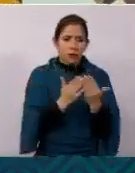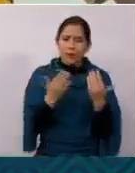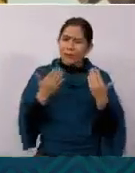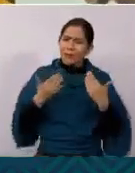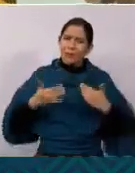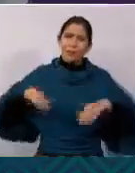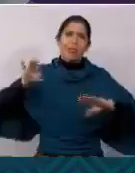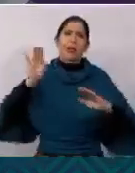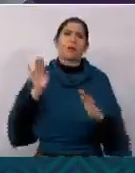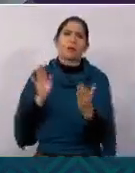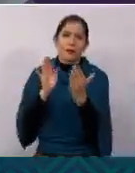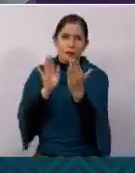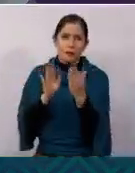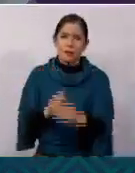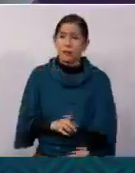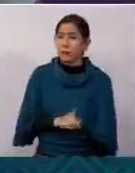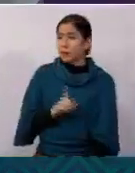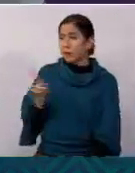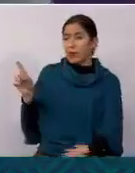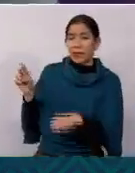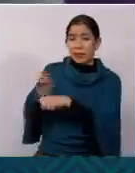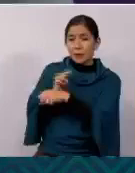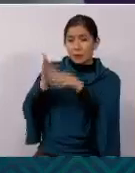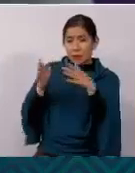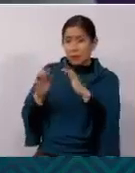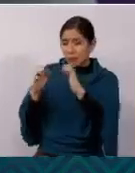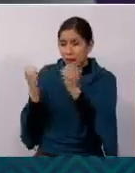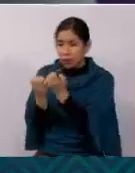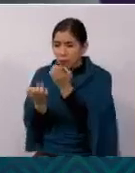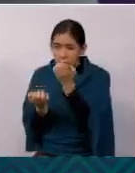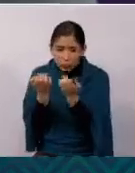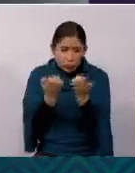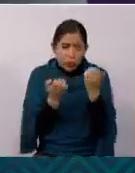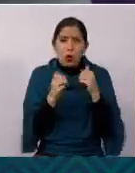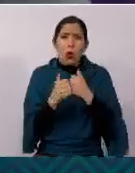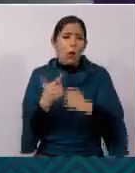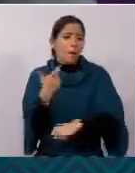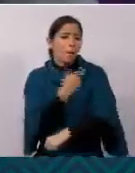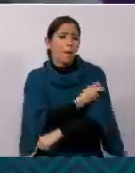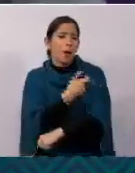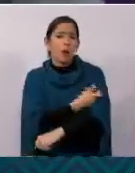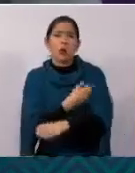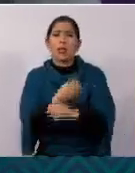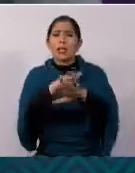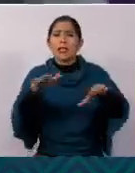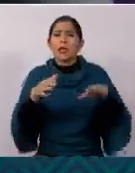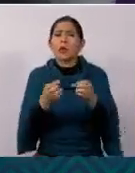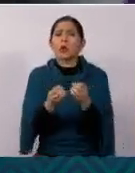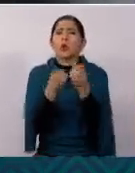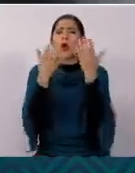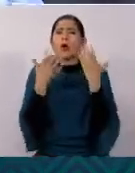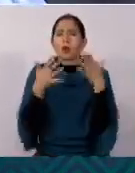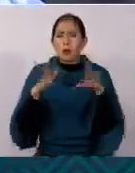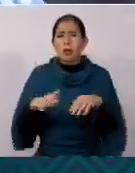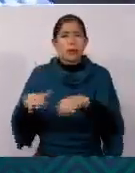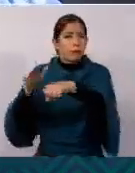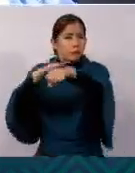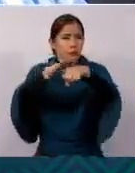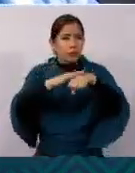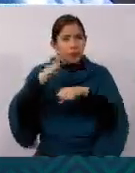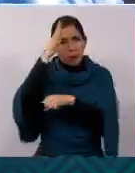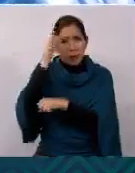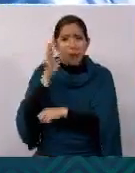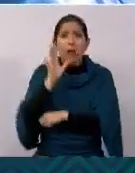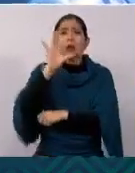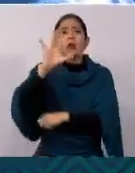unidades educativas. También evalúan la vacunación contra COVID-19 a los estudiantes y recomiendan a los padres de familia hacer inmunizar a los hijos